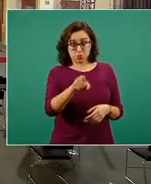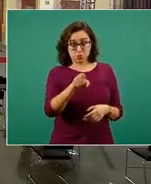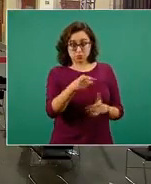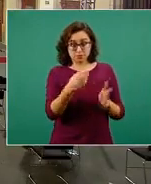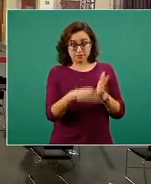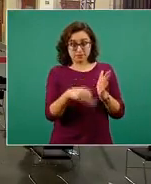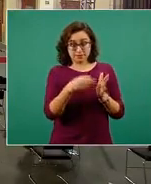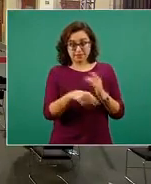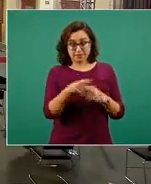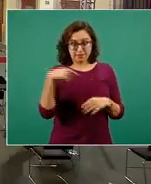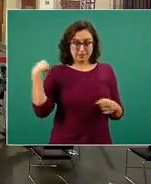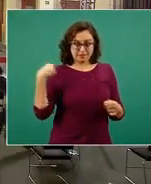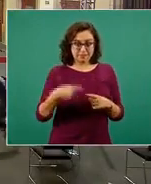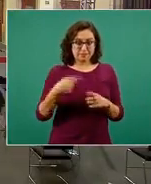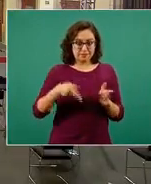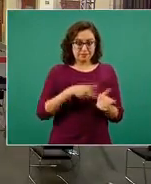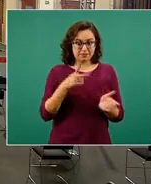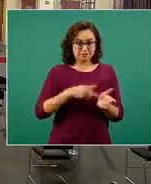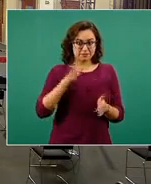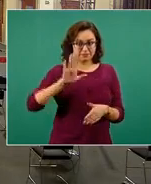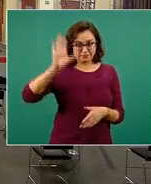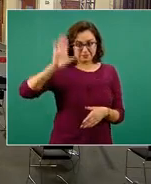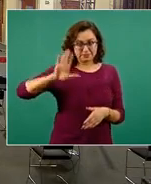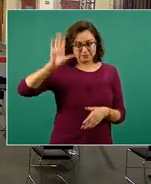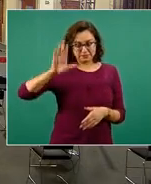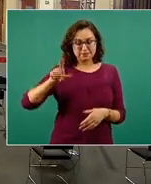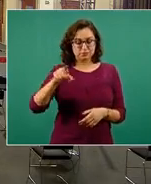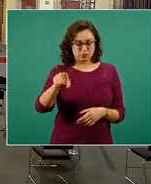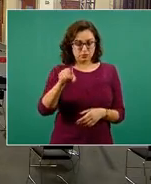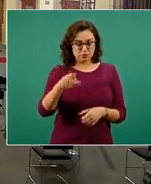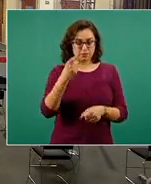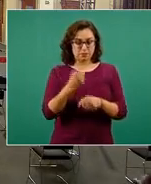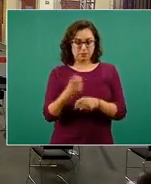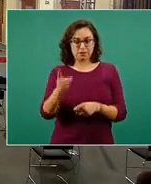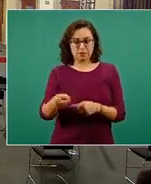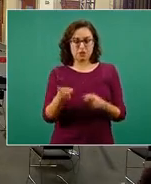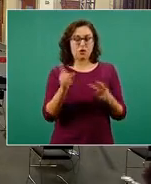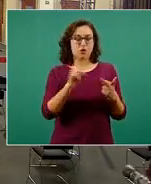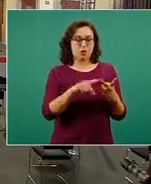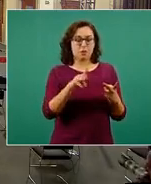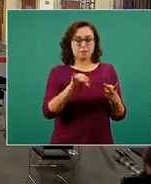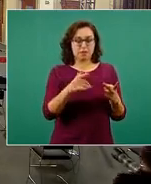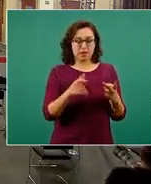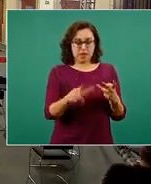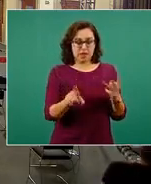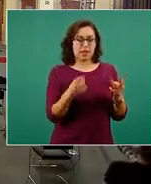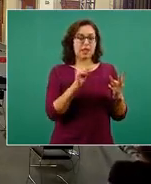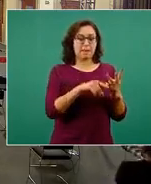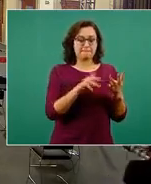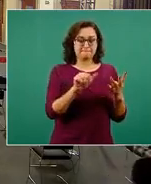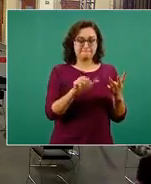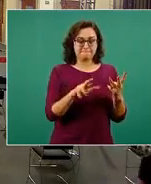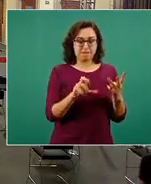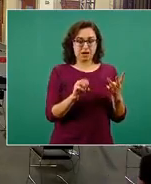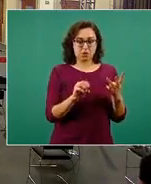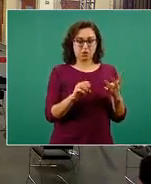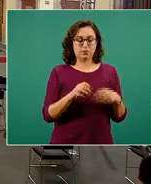lleva unos días. Vamos a darle el paso a la compañera. Nos vamos con Miguel, nos vamos con Marco Antonio. Por